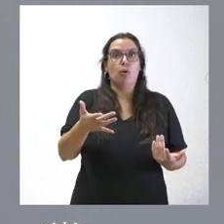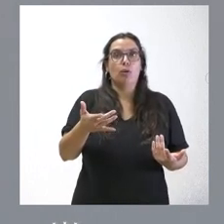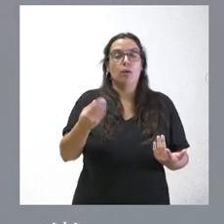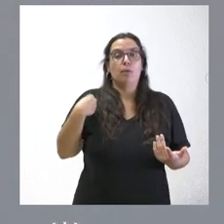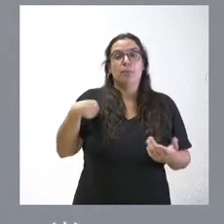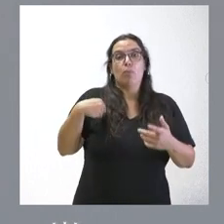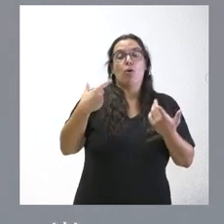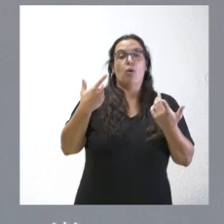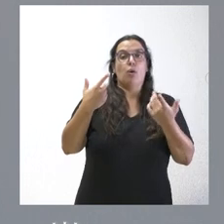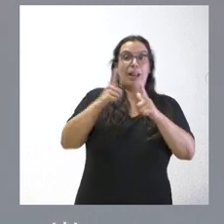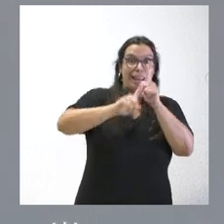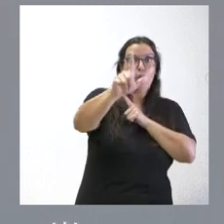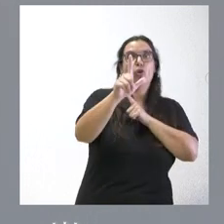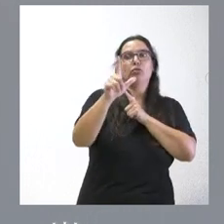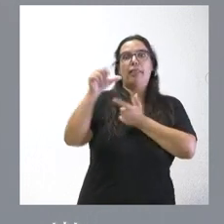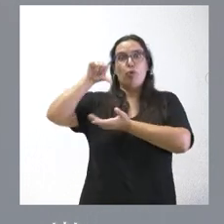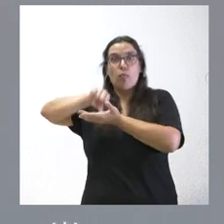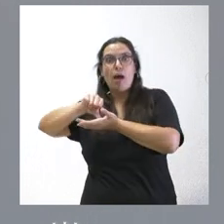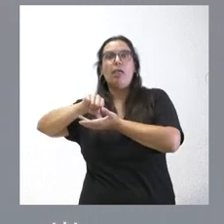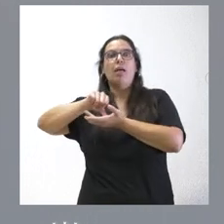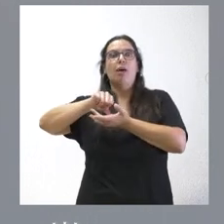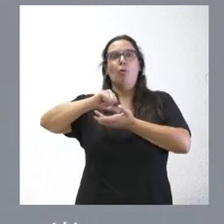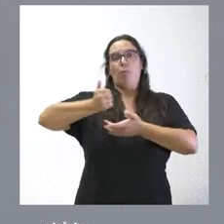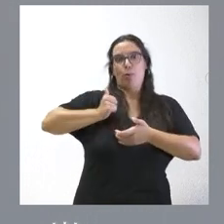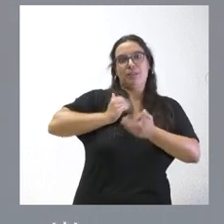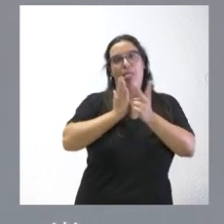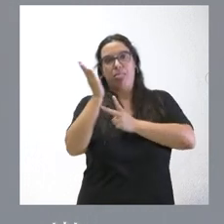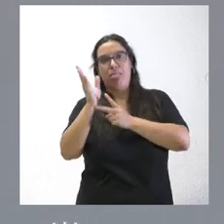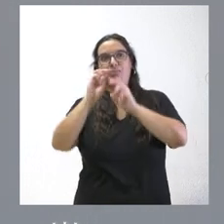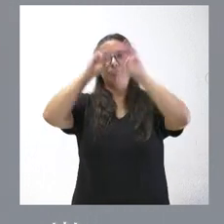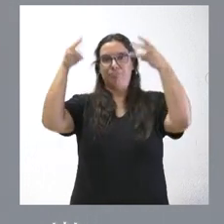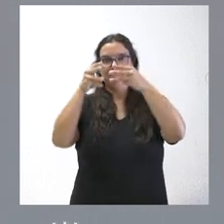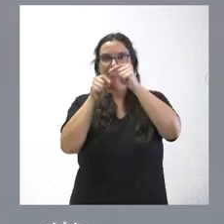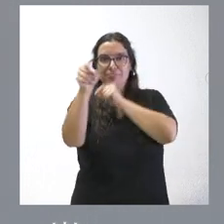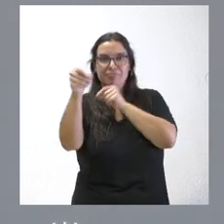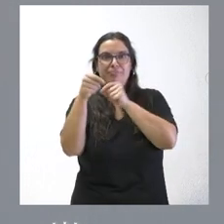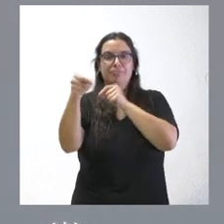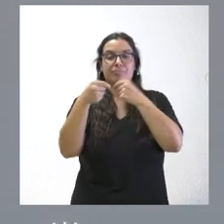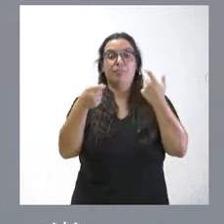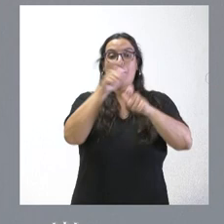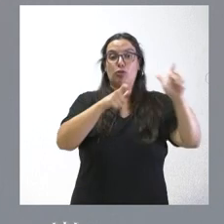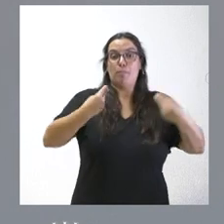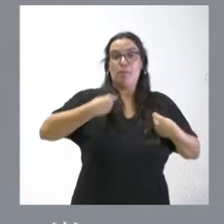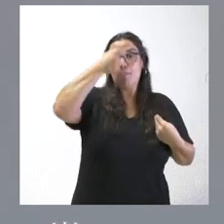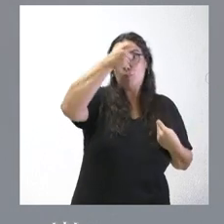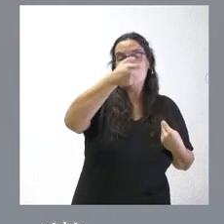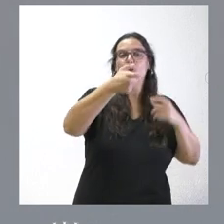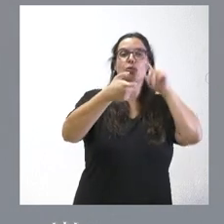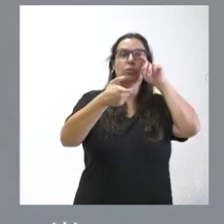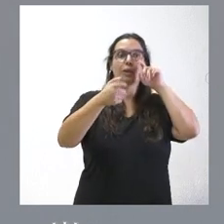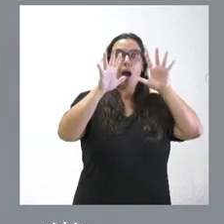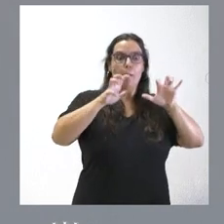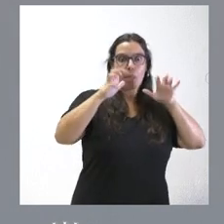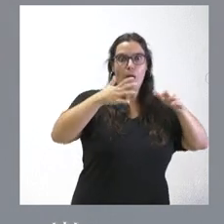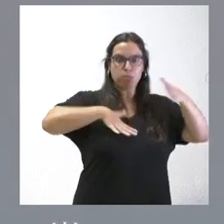la cercanía o la alejaría en este caso al mundo urbano y por tanto que muchas personas del mundo rural puedan adquirir competencias